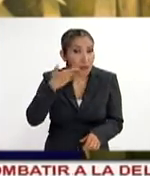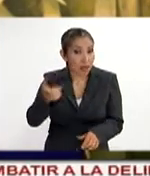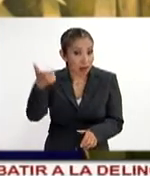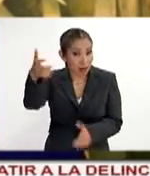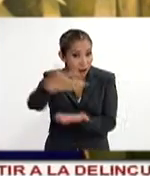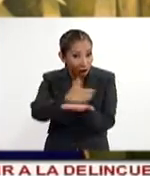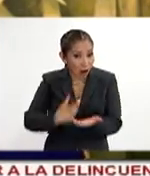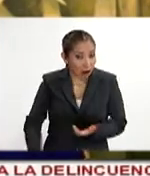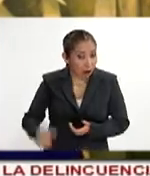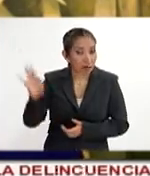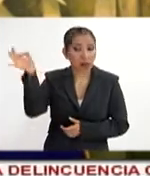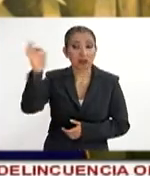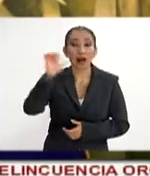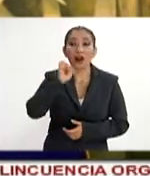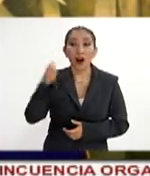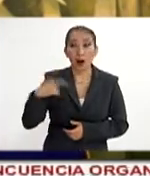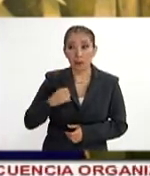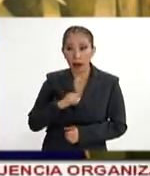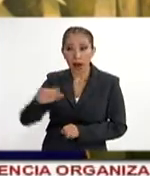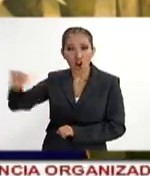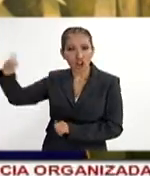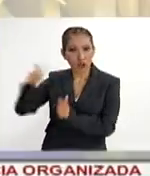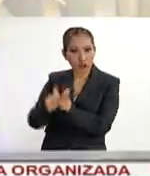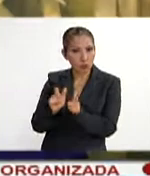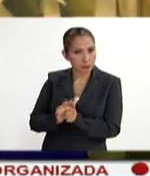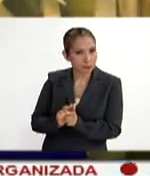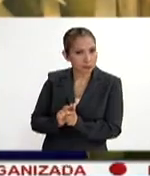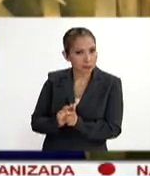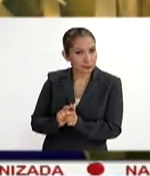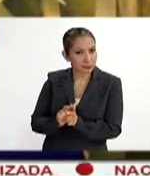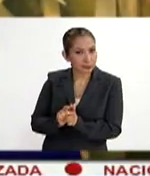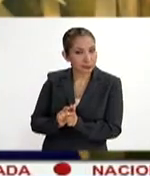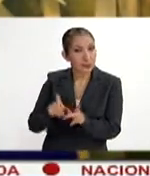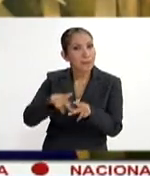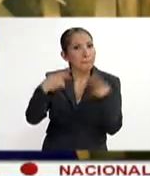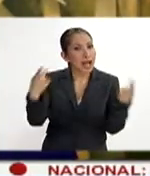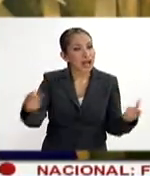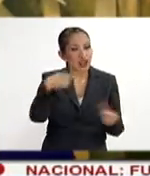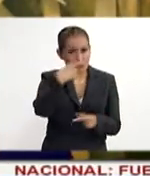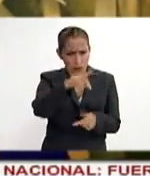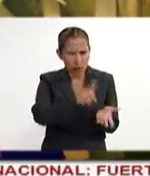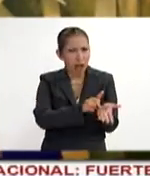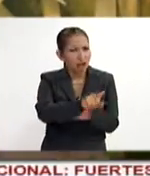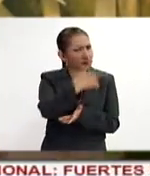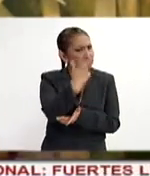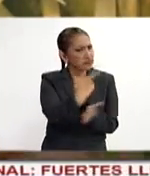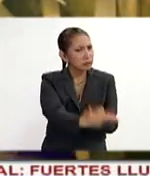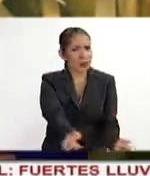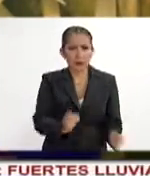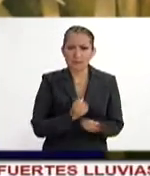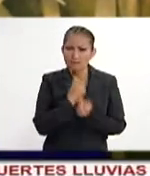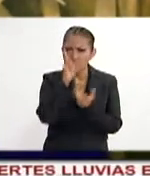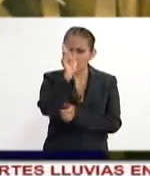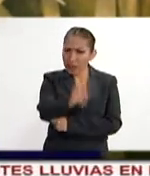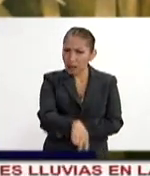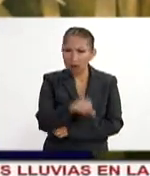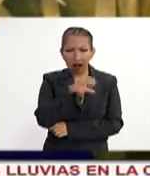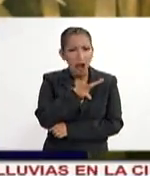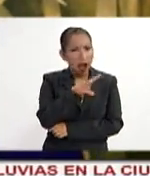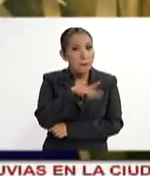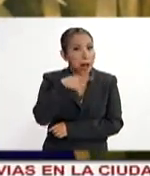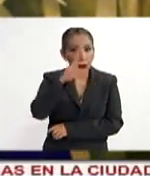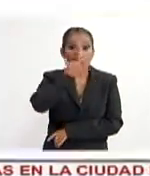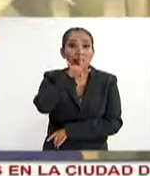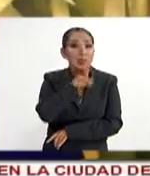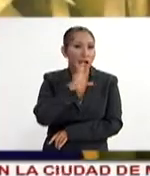recursos. Y si no son recursos malos o mal habidos. Si el periódico tiene un derecho y libertad de expresión, cierto, pero no